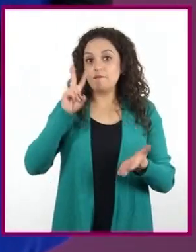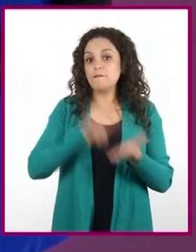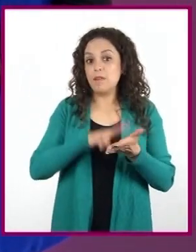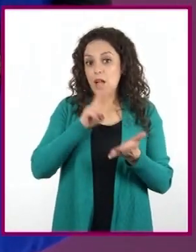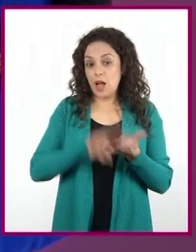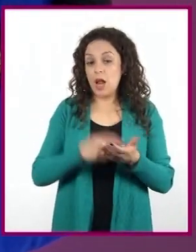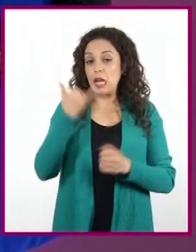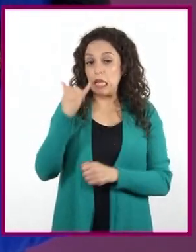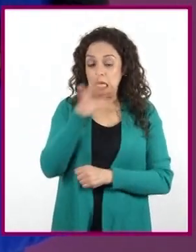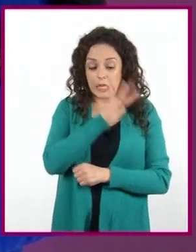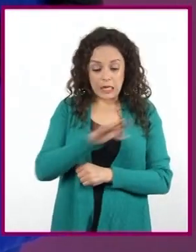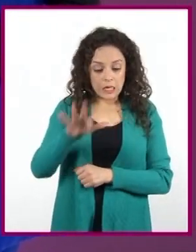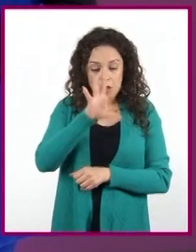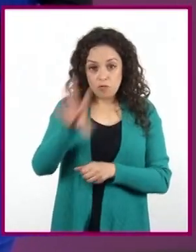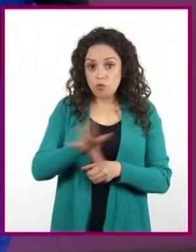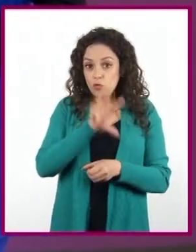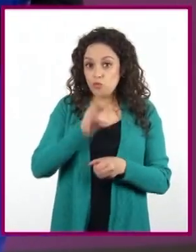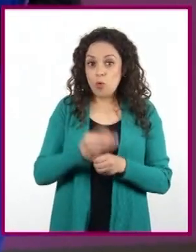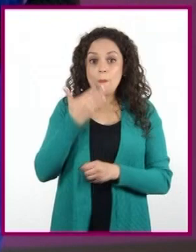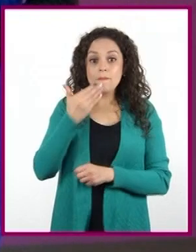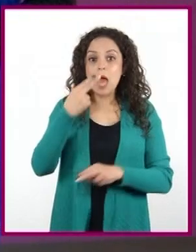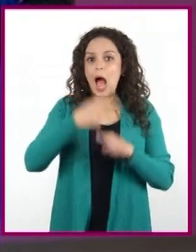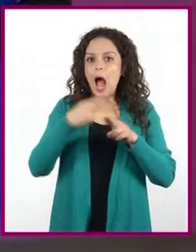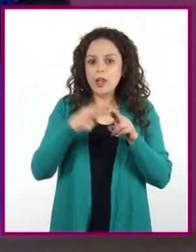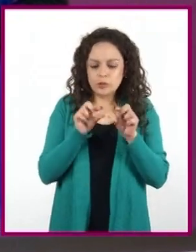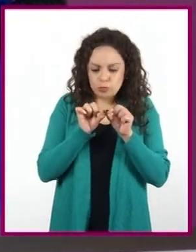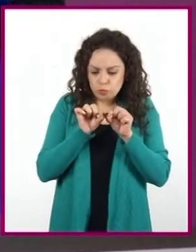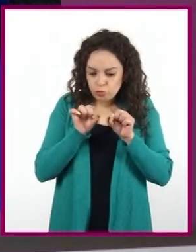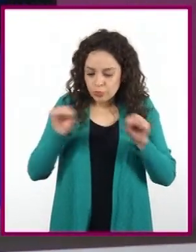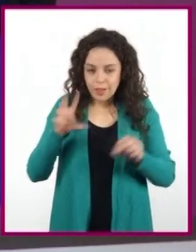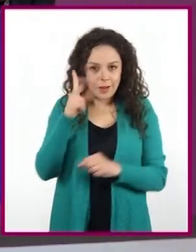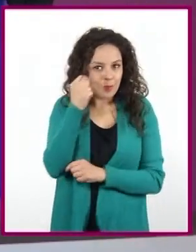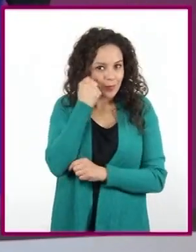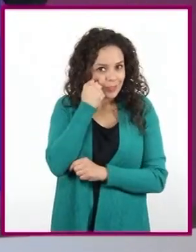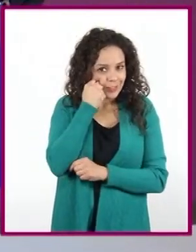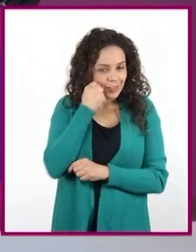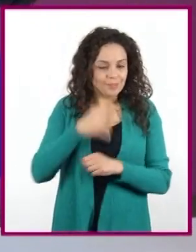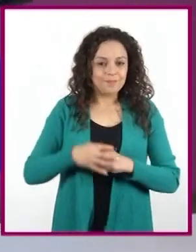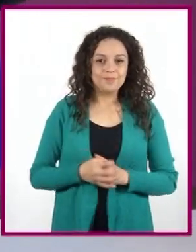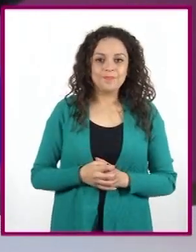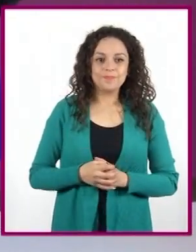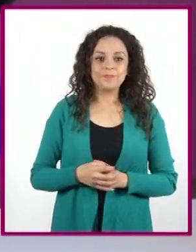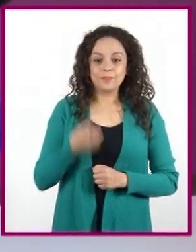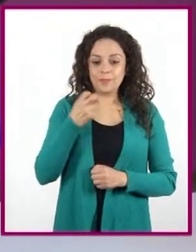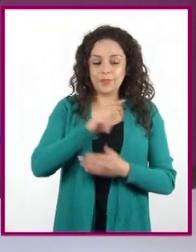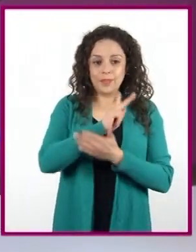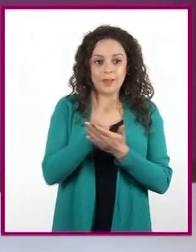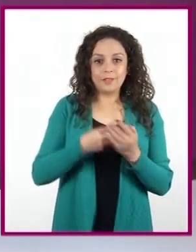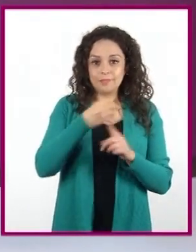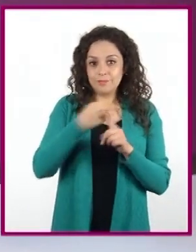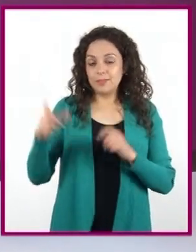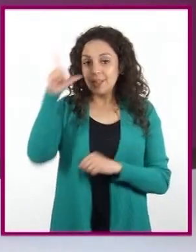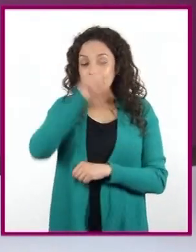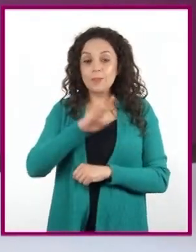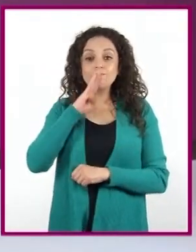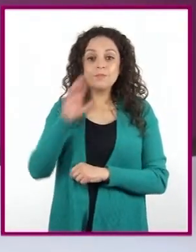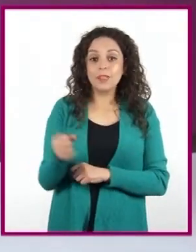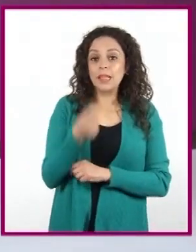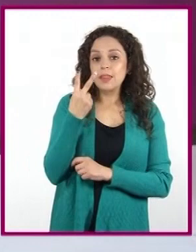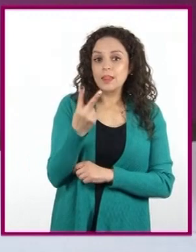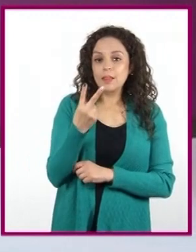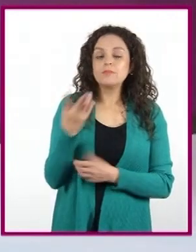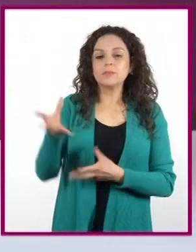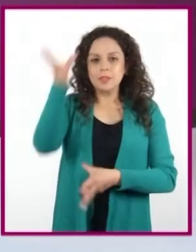todo muy bien, hasta las letras chiquitas, ¿no? En esta sesión de Lengua Materna 2, trabajamos con